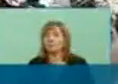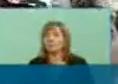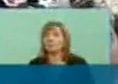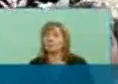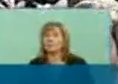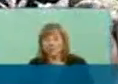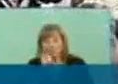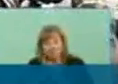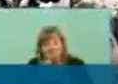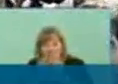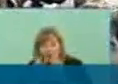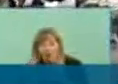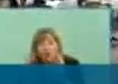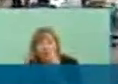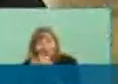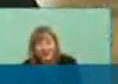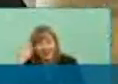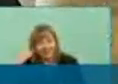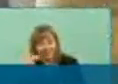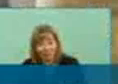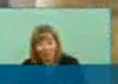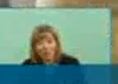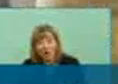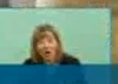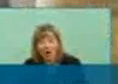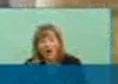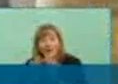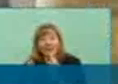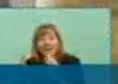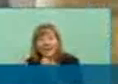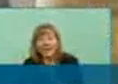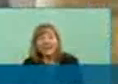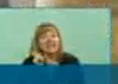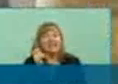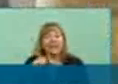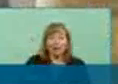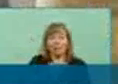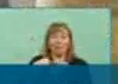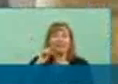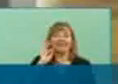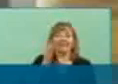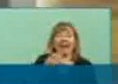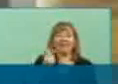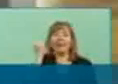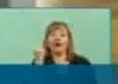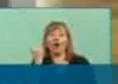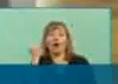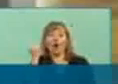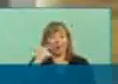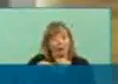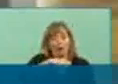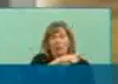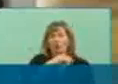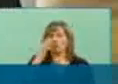Ese corralito que, como yo digo, ningún consultor económico de esos que